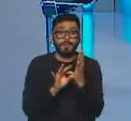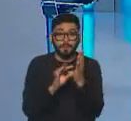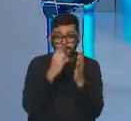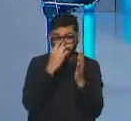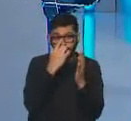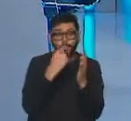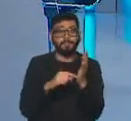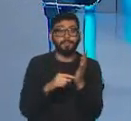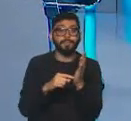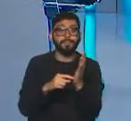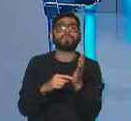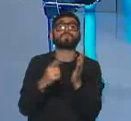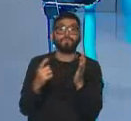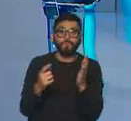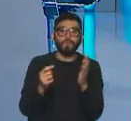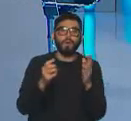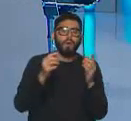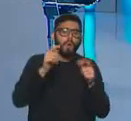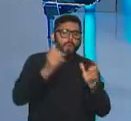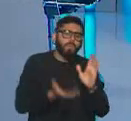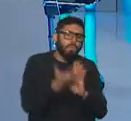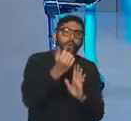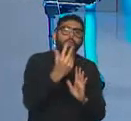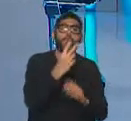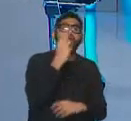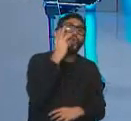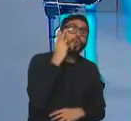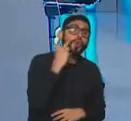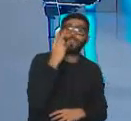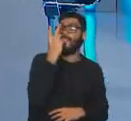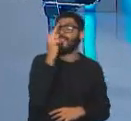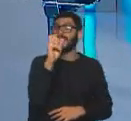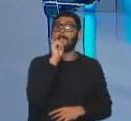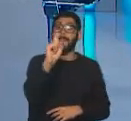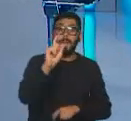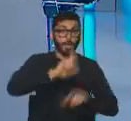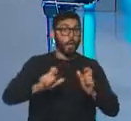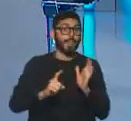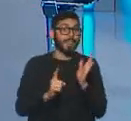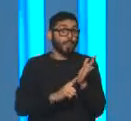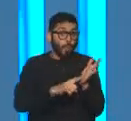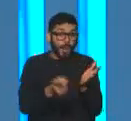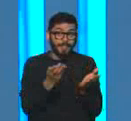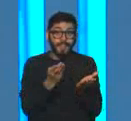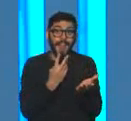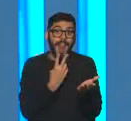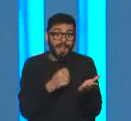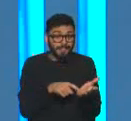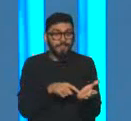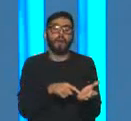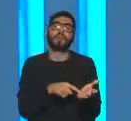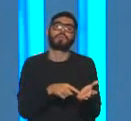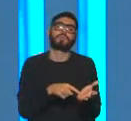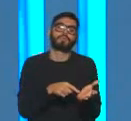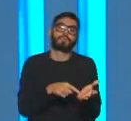a las preguntas. Bueno, ¿cuál va a ser el alcance estimado? Bueno, 920 mil titulares del servicio de electricidad dejarían